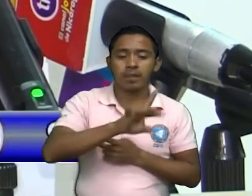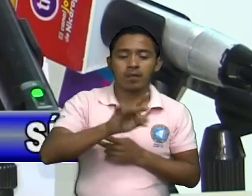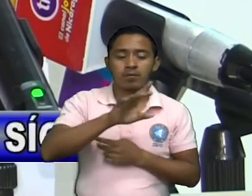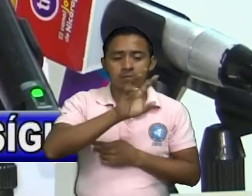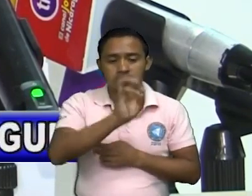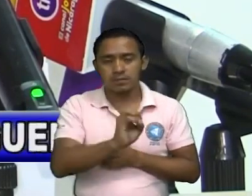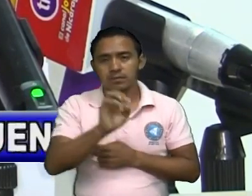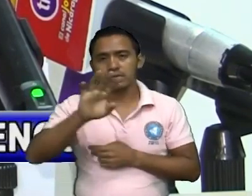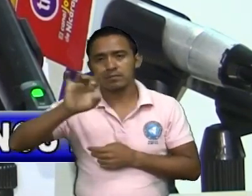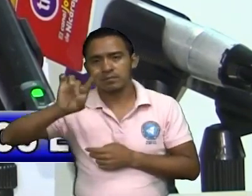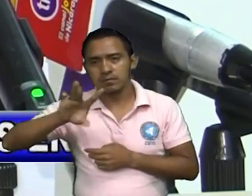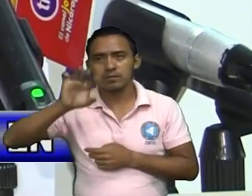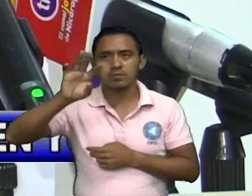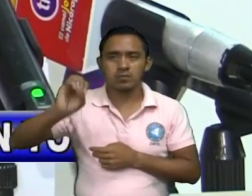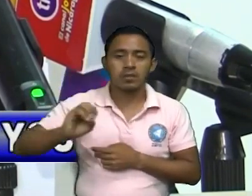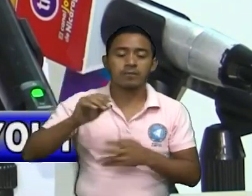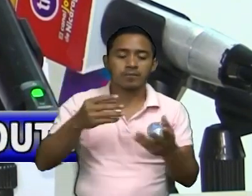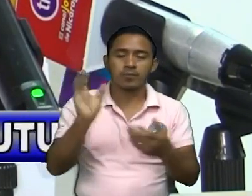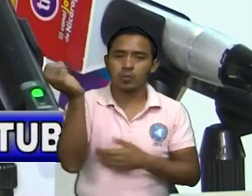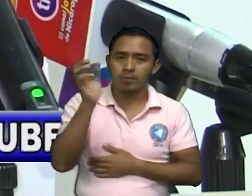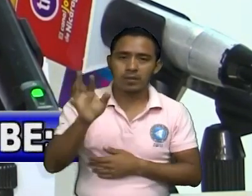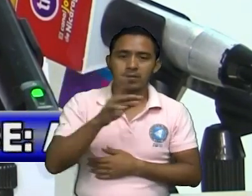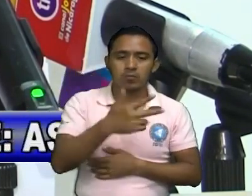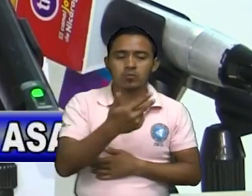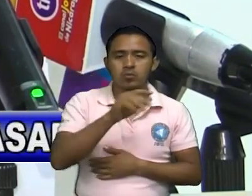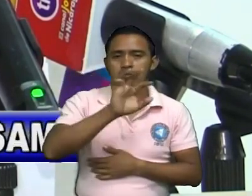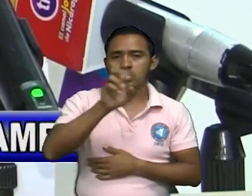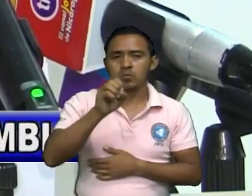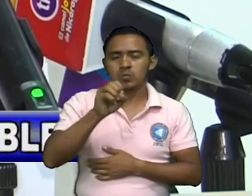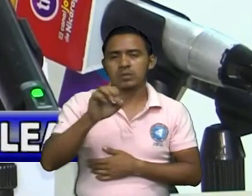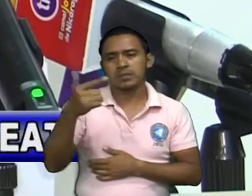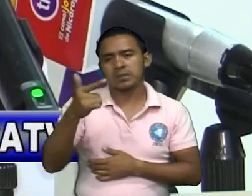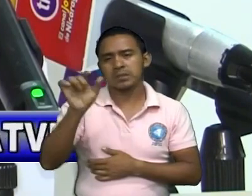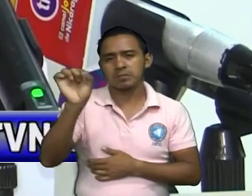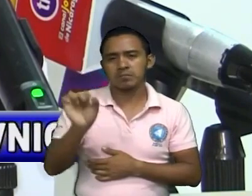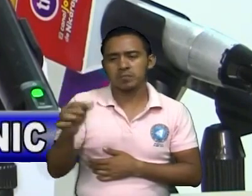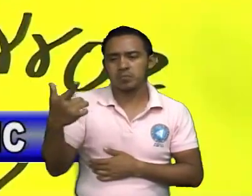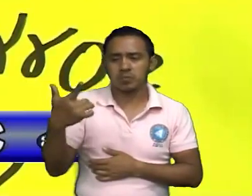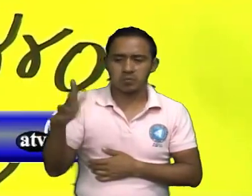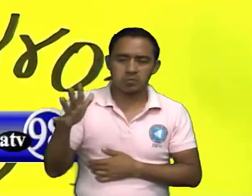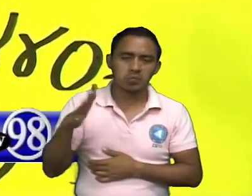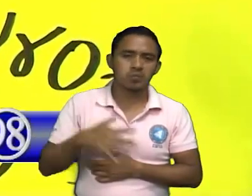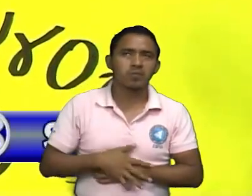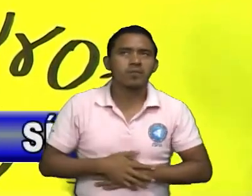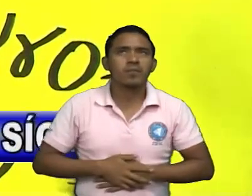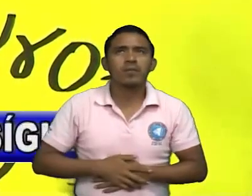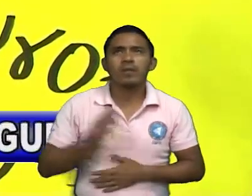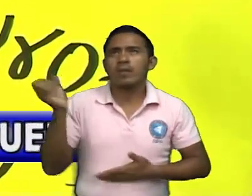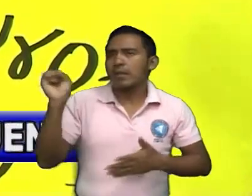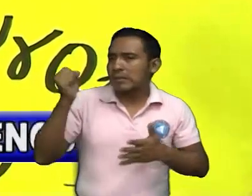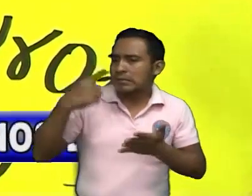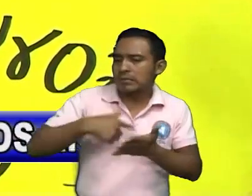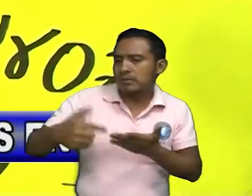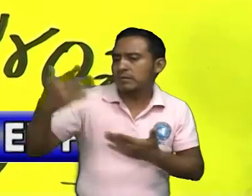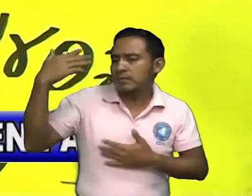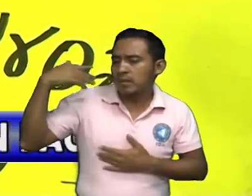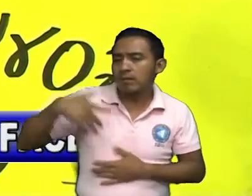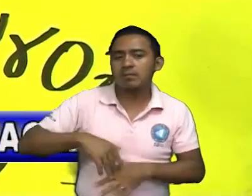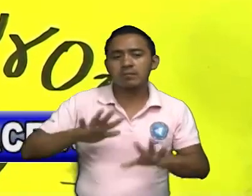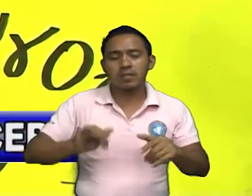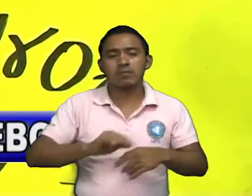a 13.40, el tomate de 8.50 a 7.75. La semana pasada tendríamos que